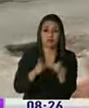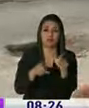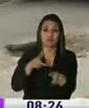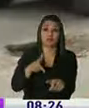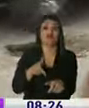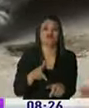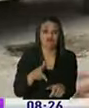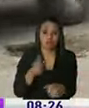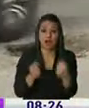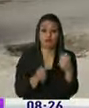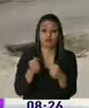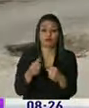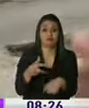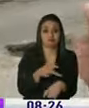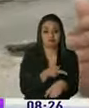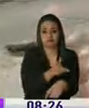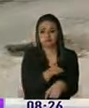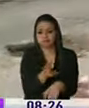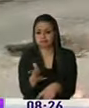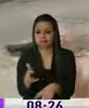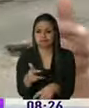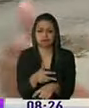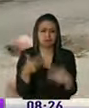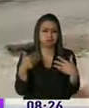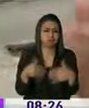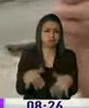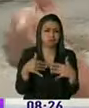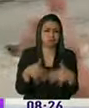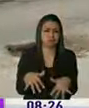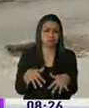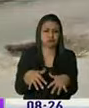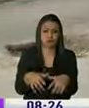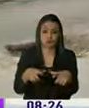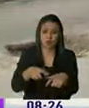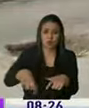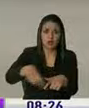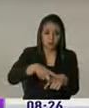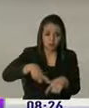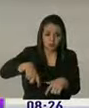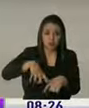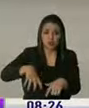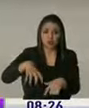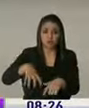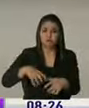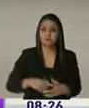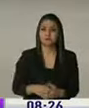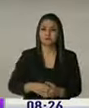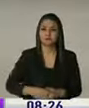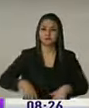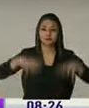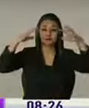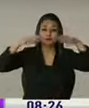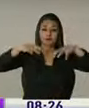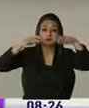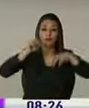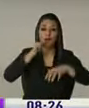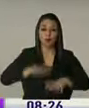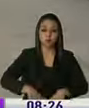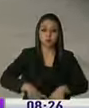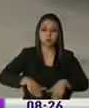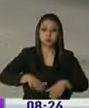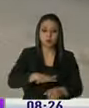paran los carros para tratar de atravesar los grandes huecos que hay. Por las constantes lluvias, los huecos se llenan de